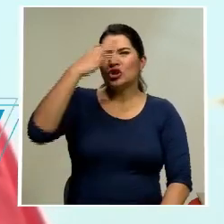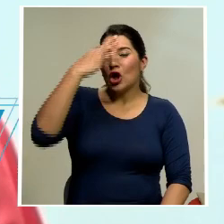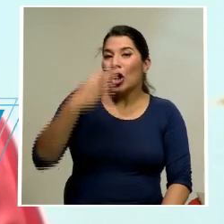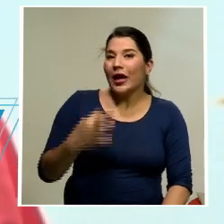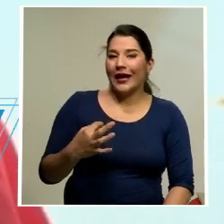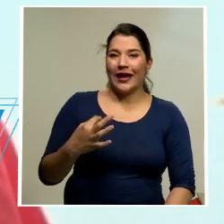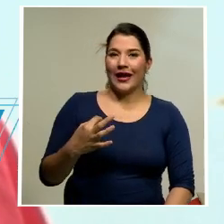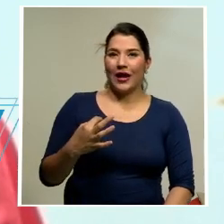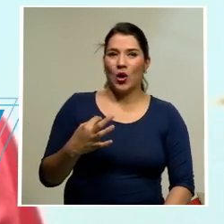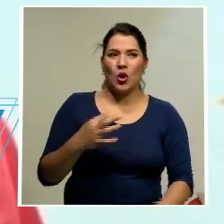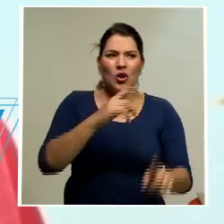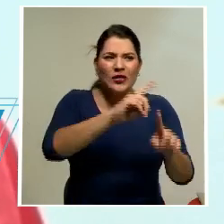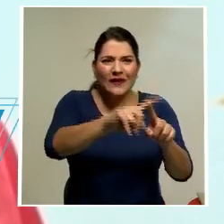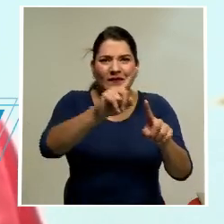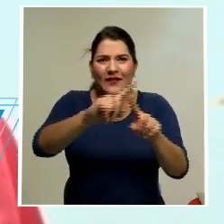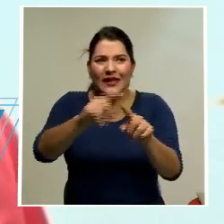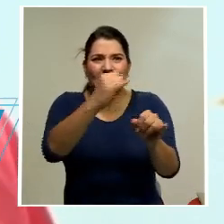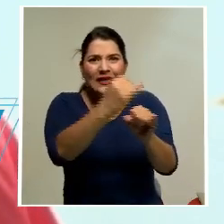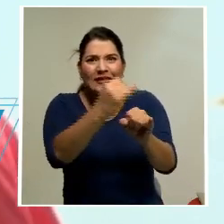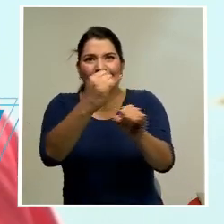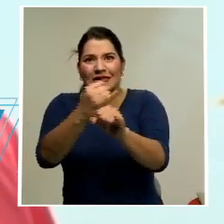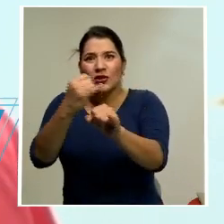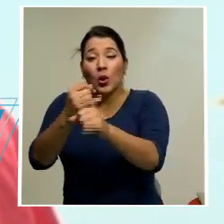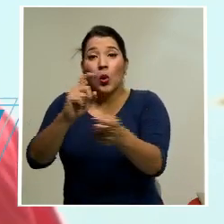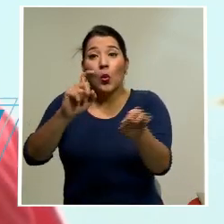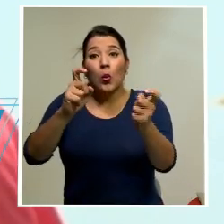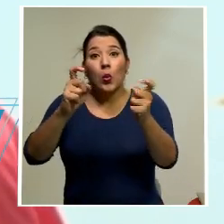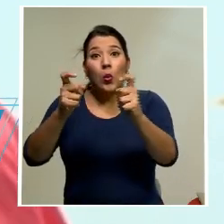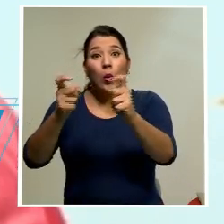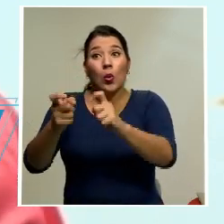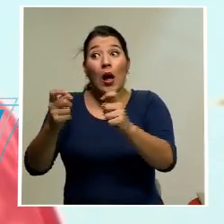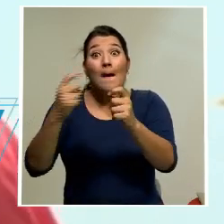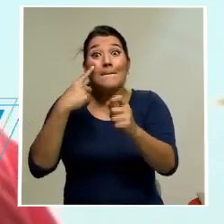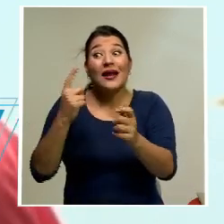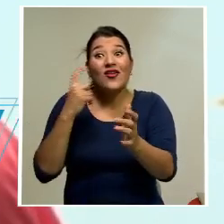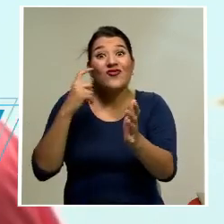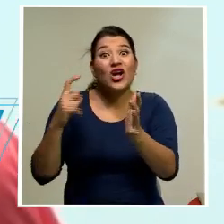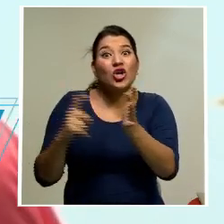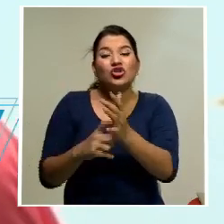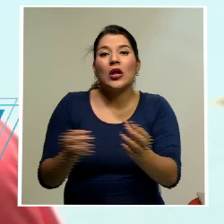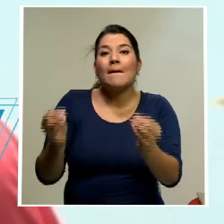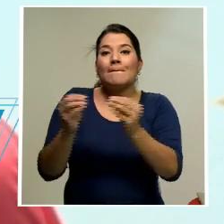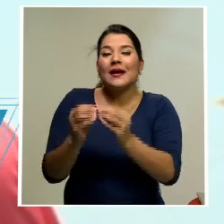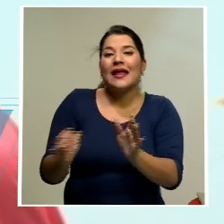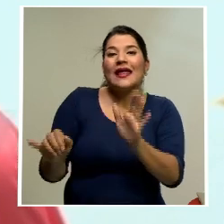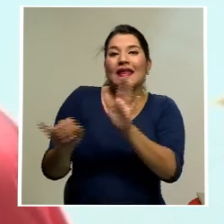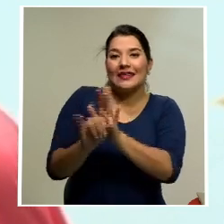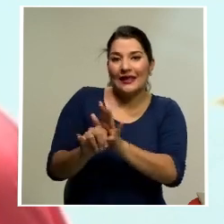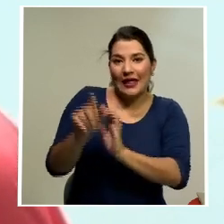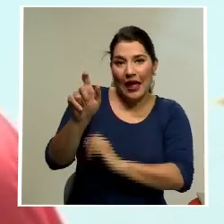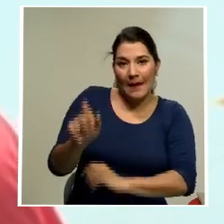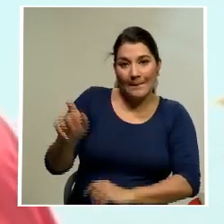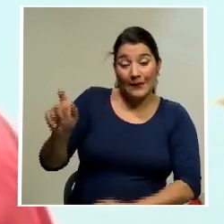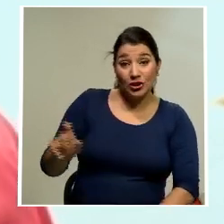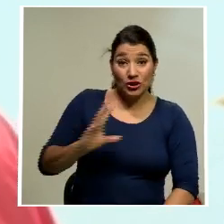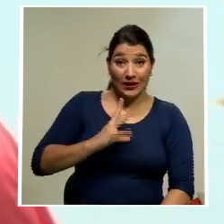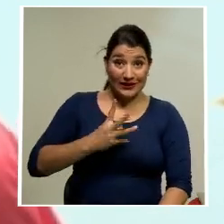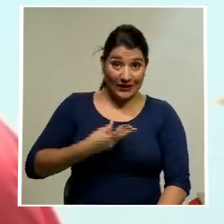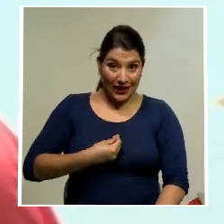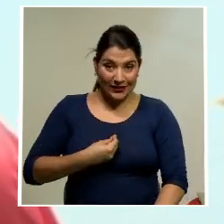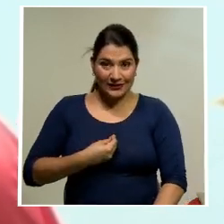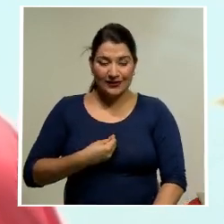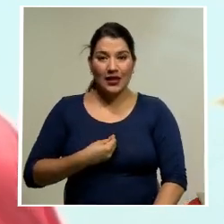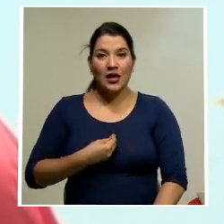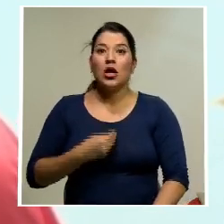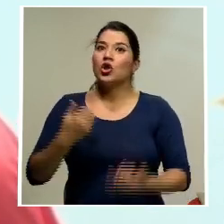estatal progresivamente están caminando hacia un mayor reconocimiento integral de la identidad de género de las personas trans. Tenemos un